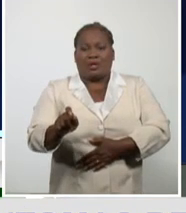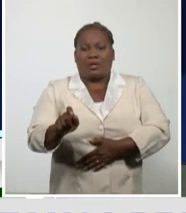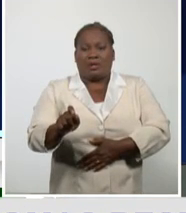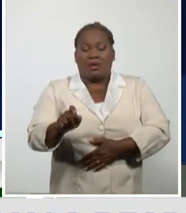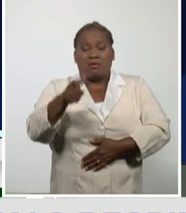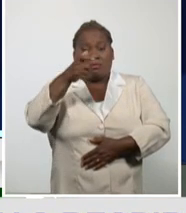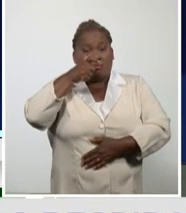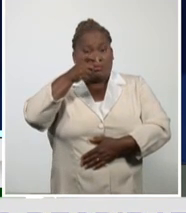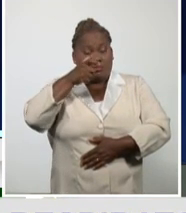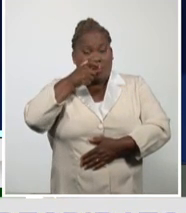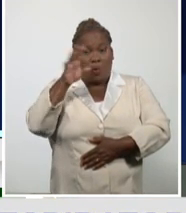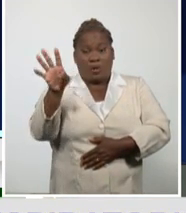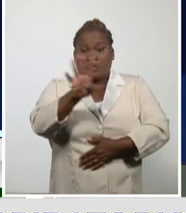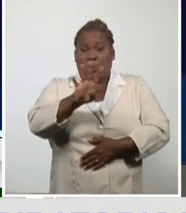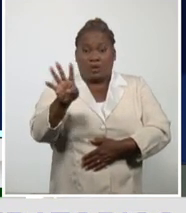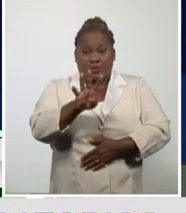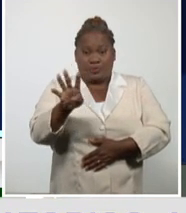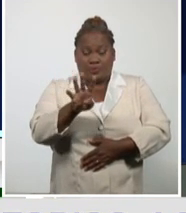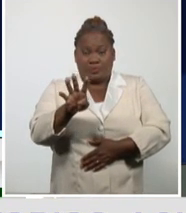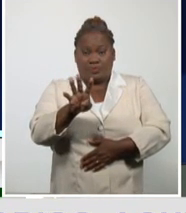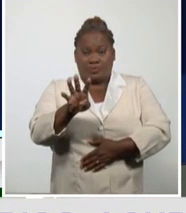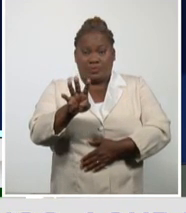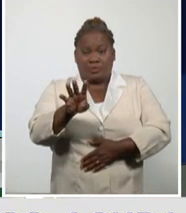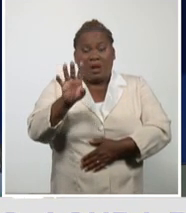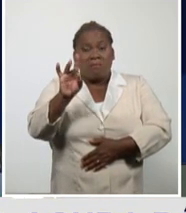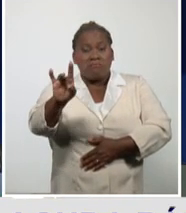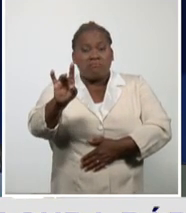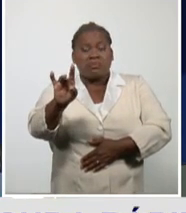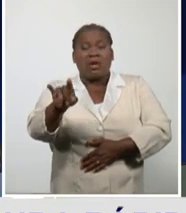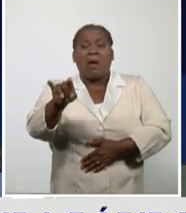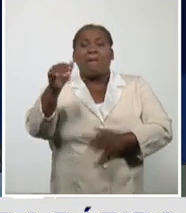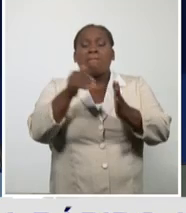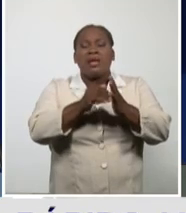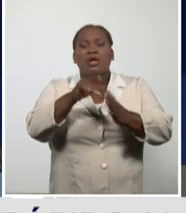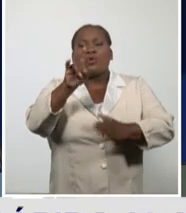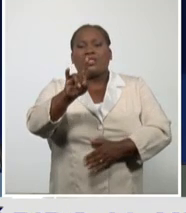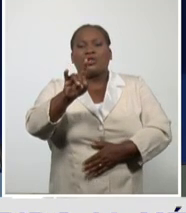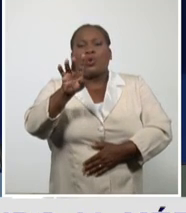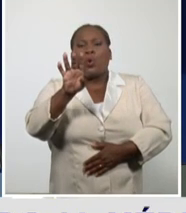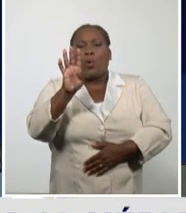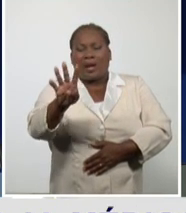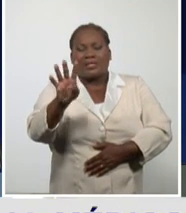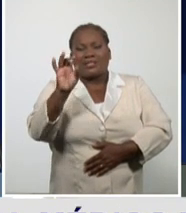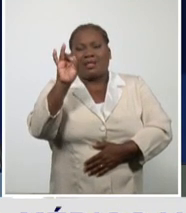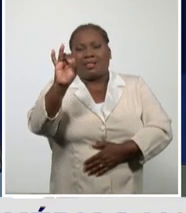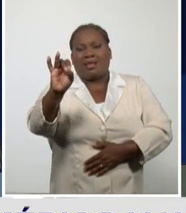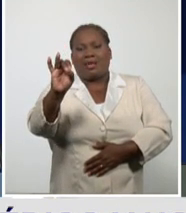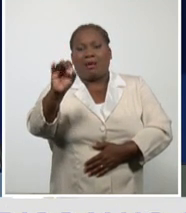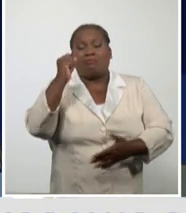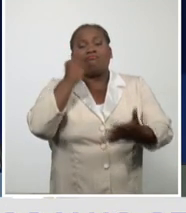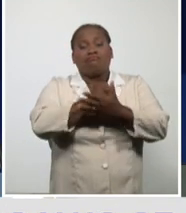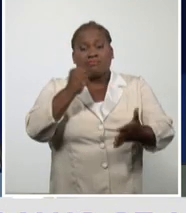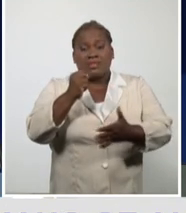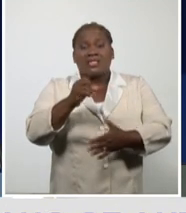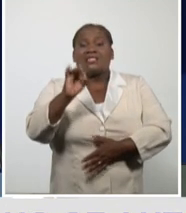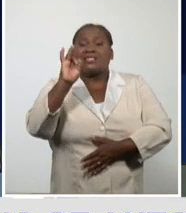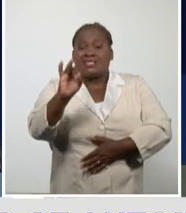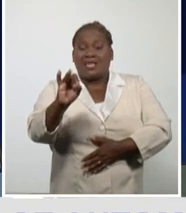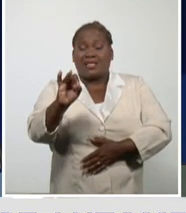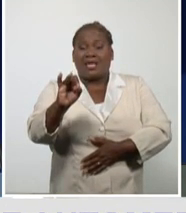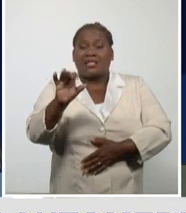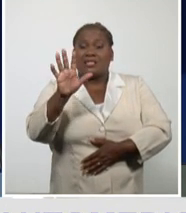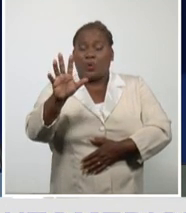vigilancia 44, en sospechosos 1.947, confirmados